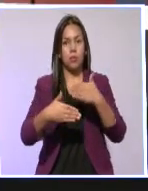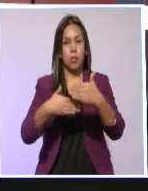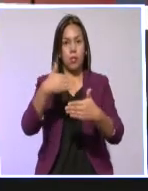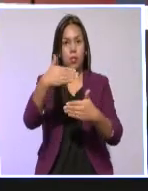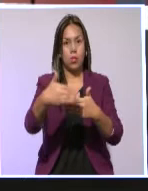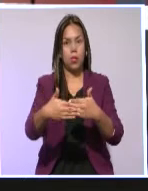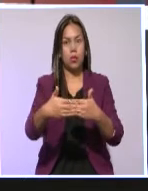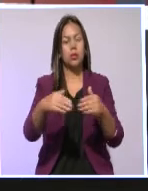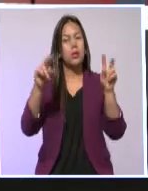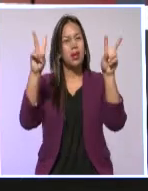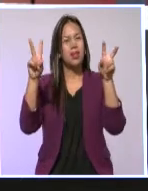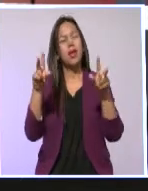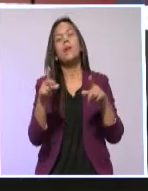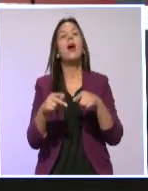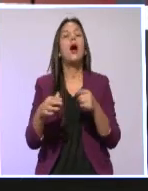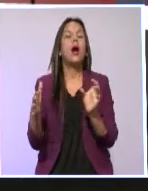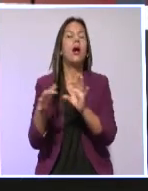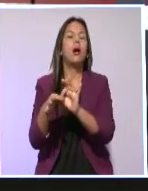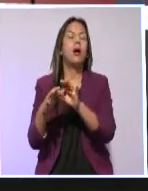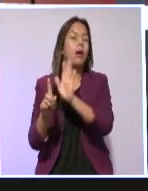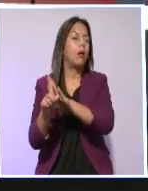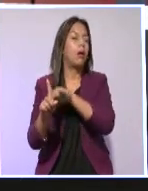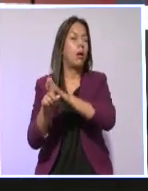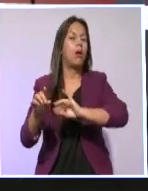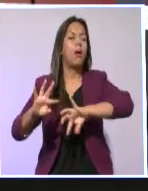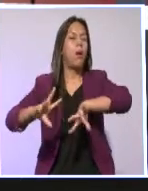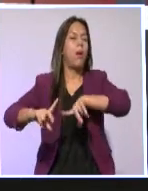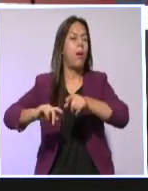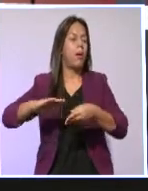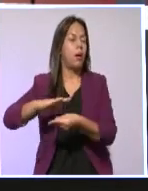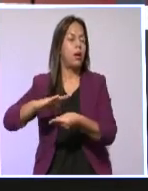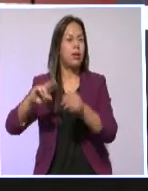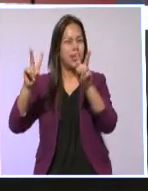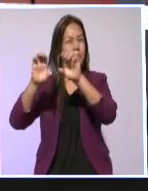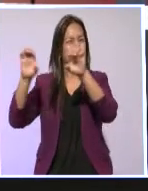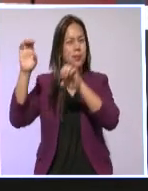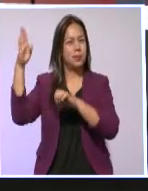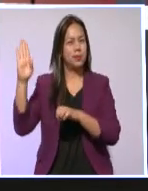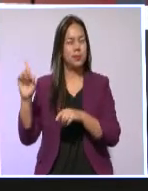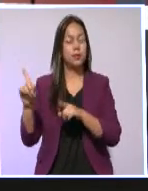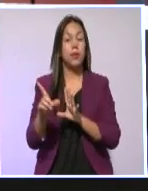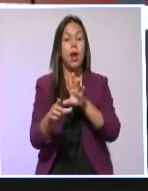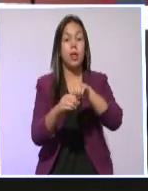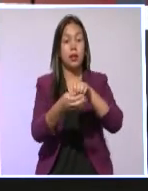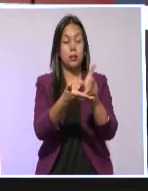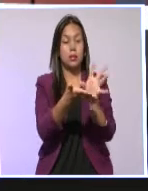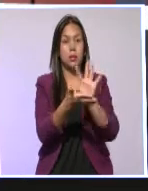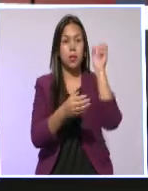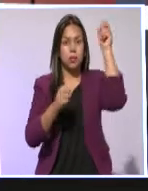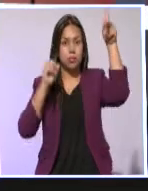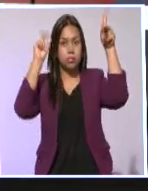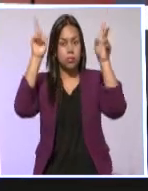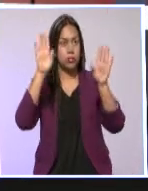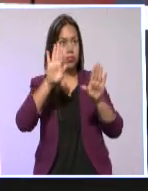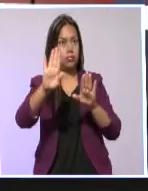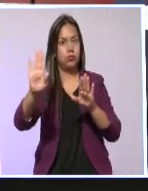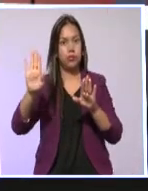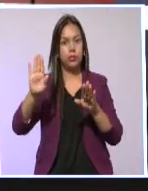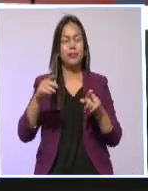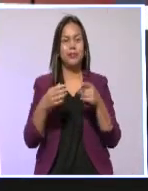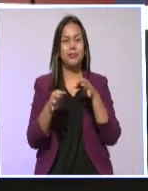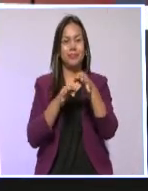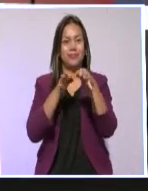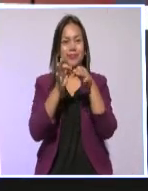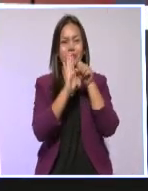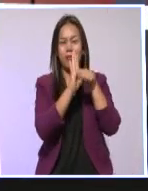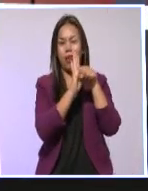sigue por asociación ilícita dentro del caso Odebrecht genera reacciones en la Asamblea Nacional. En el siguiente reportaje les